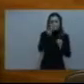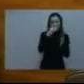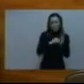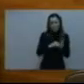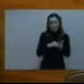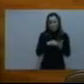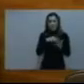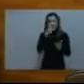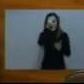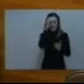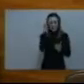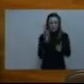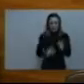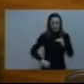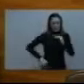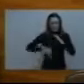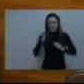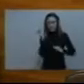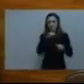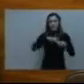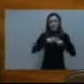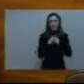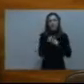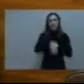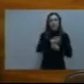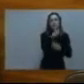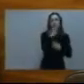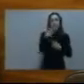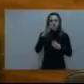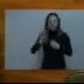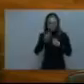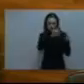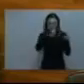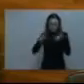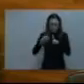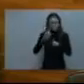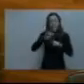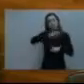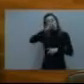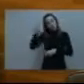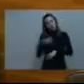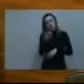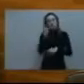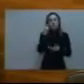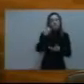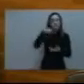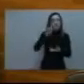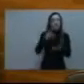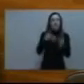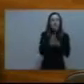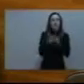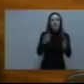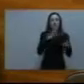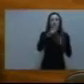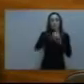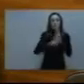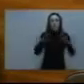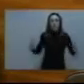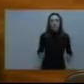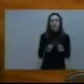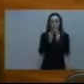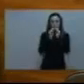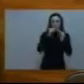niños y niñas y 250 docentes. Otra iniciativa singular es un programa conjunto entre educación especial y primaria que tiene por objetivo